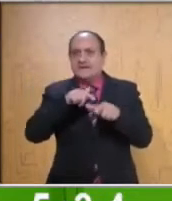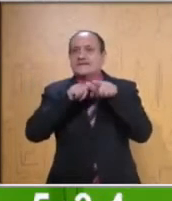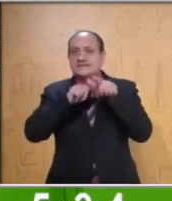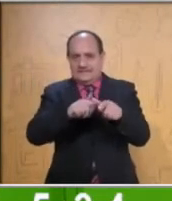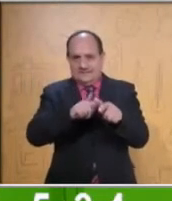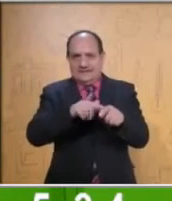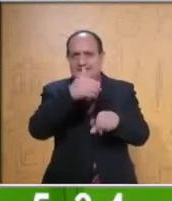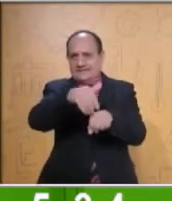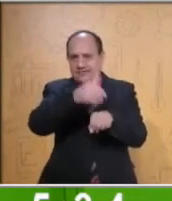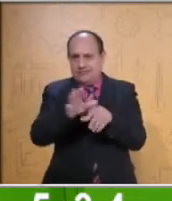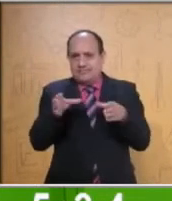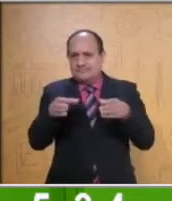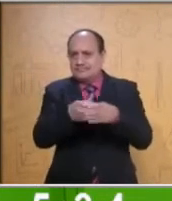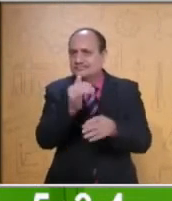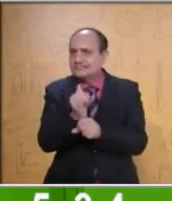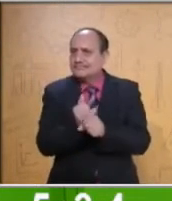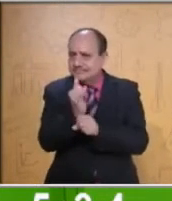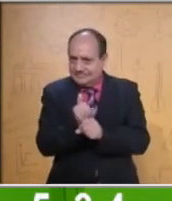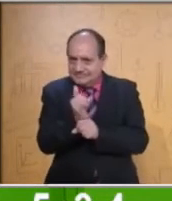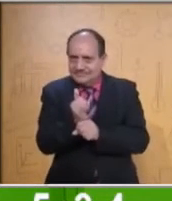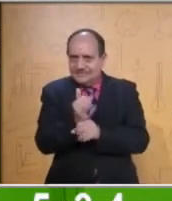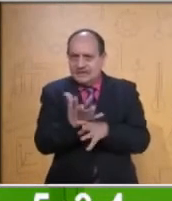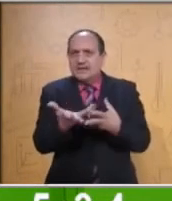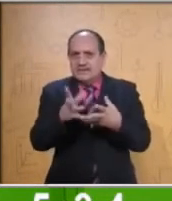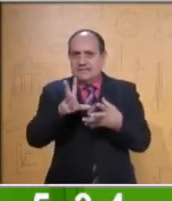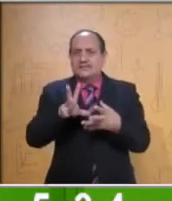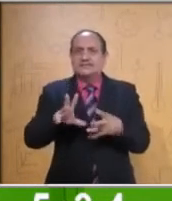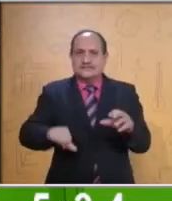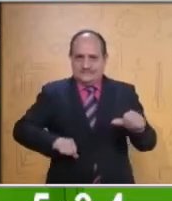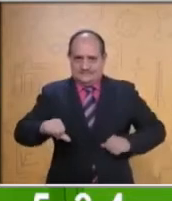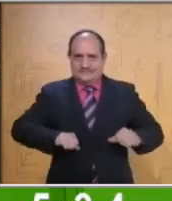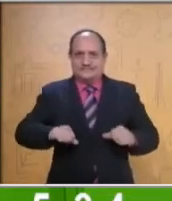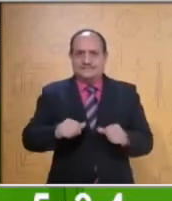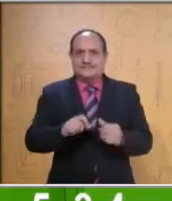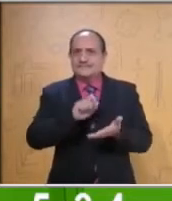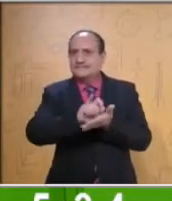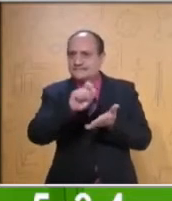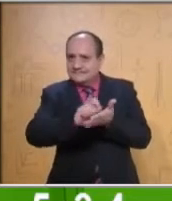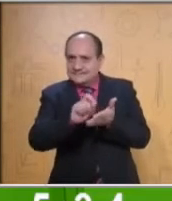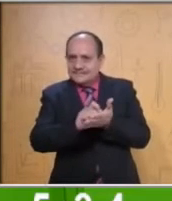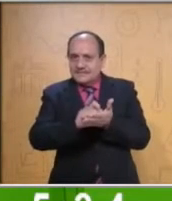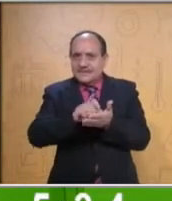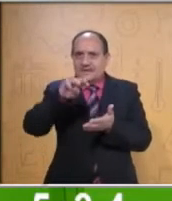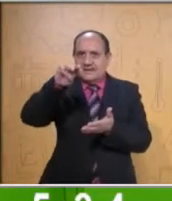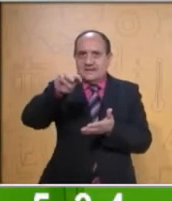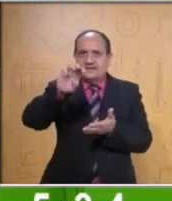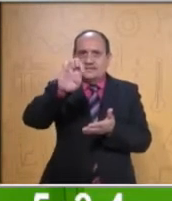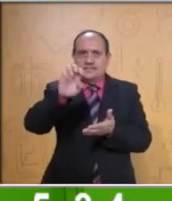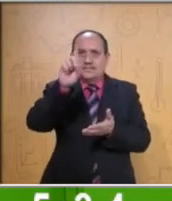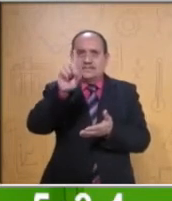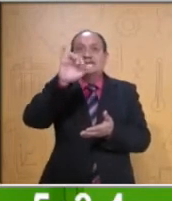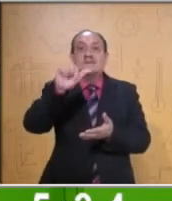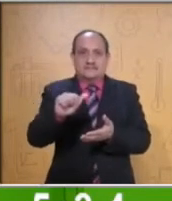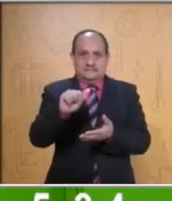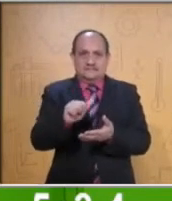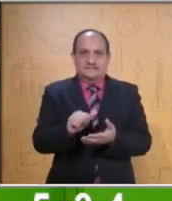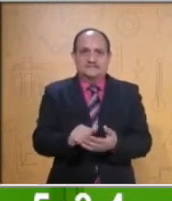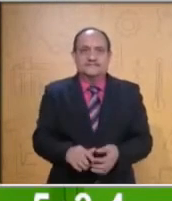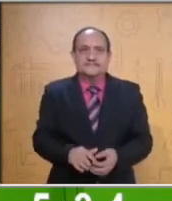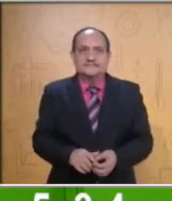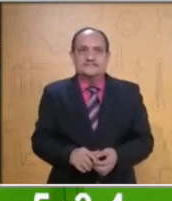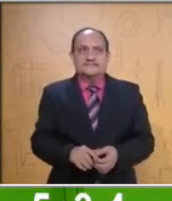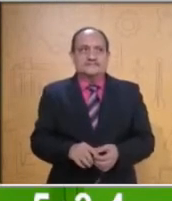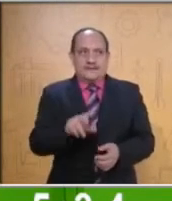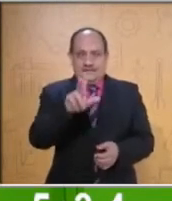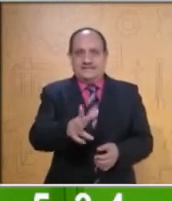tendencia central, vamos a trabajar con la media. Ahí hay